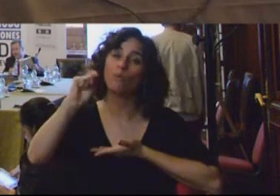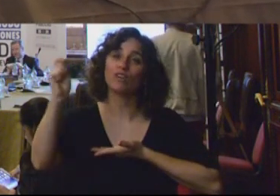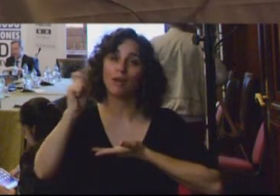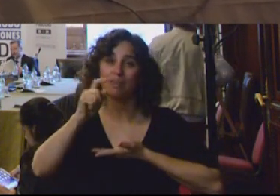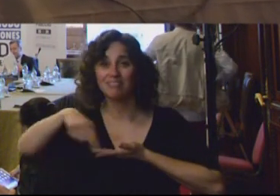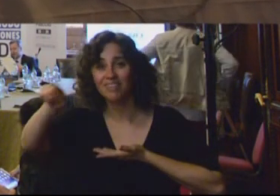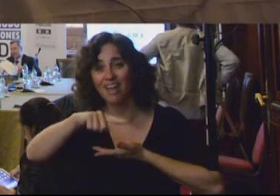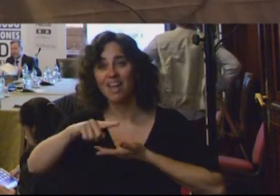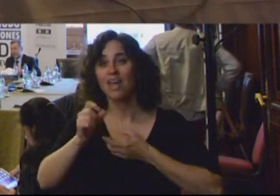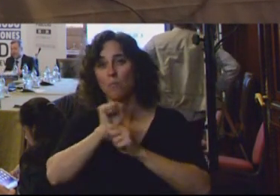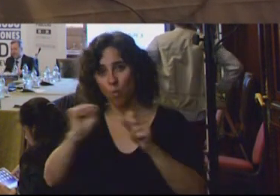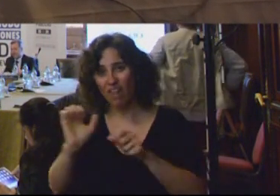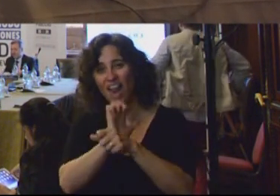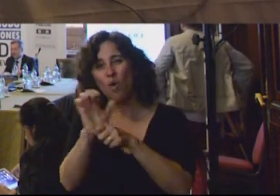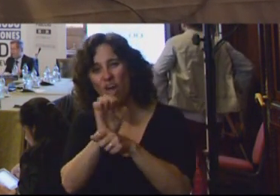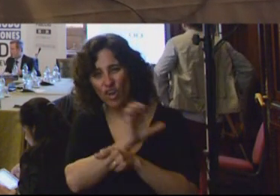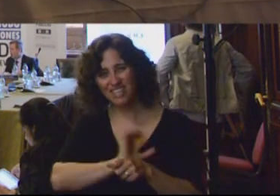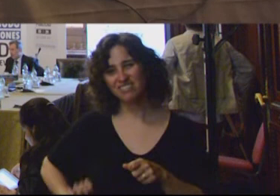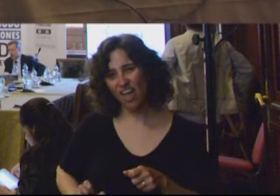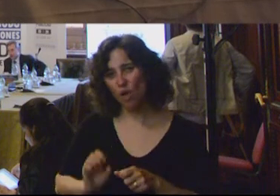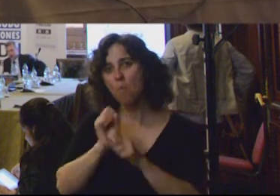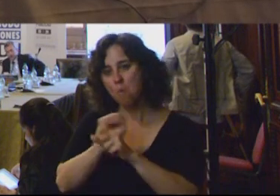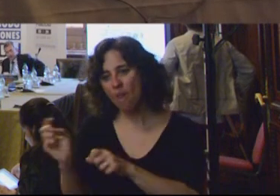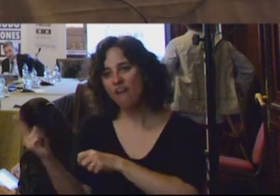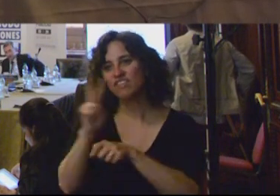esta posible visita